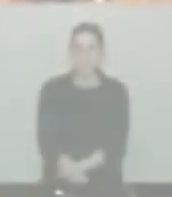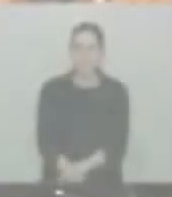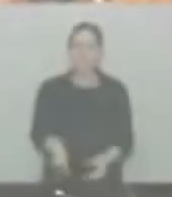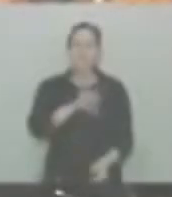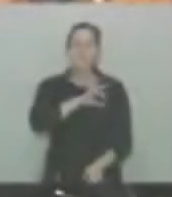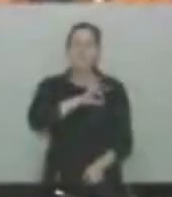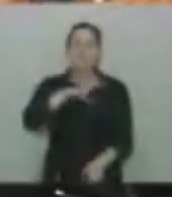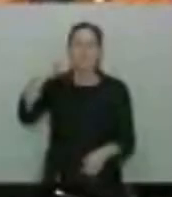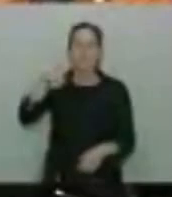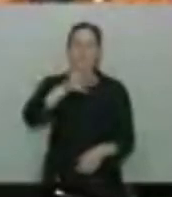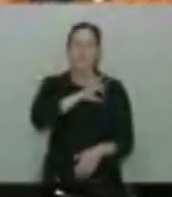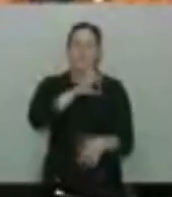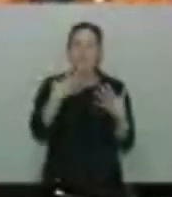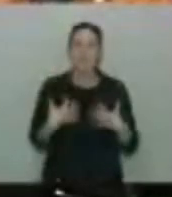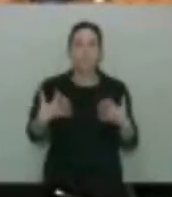Señor presidente, señorías,